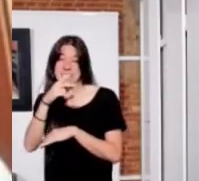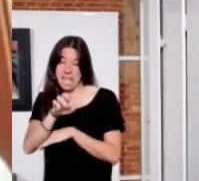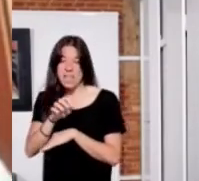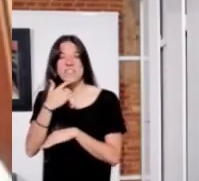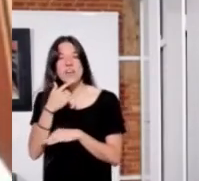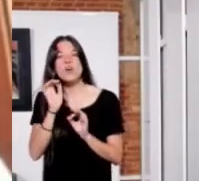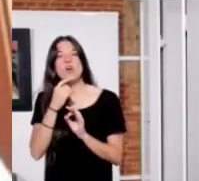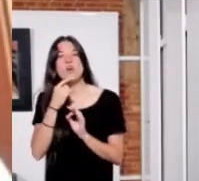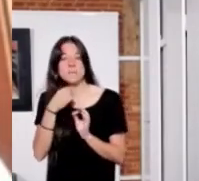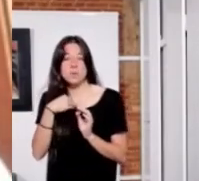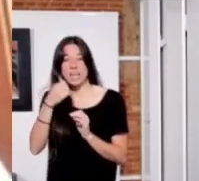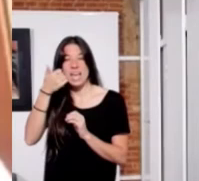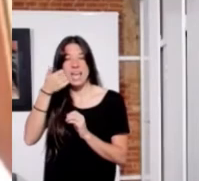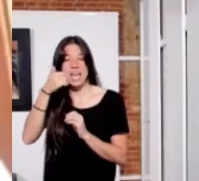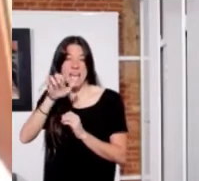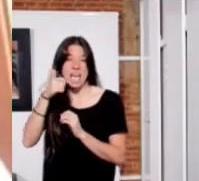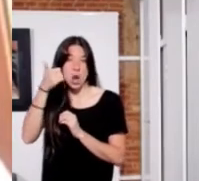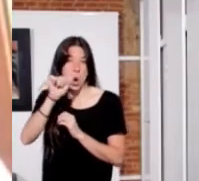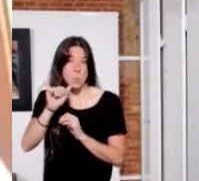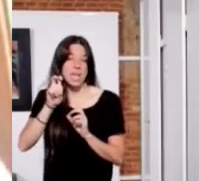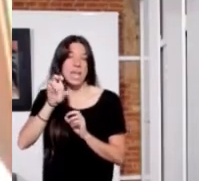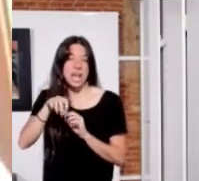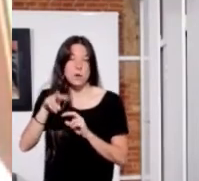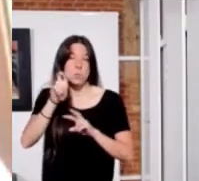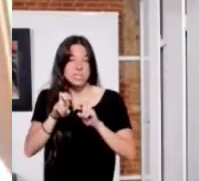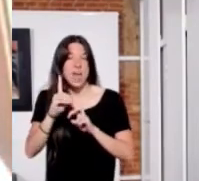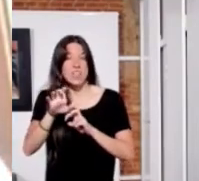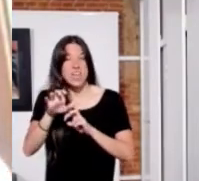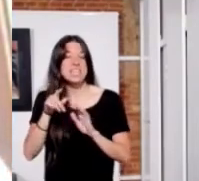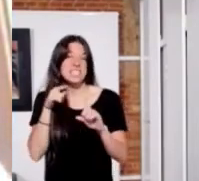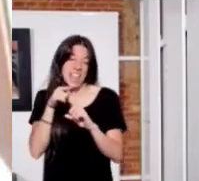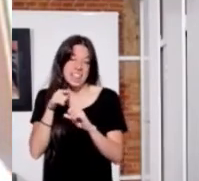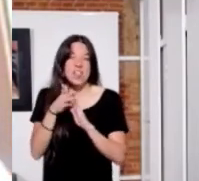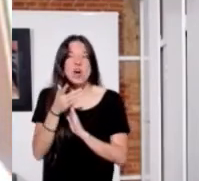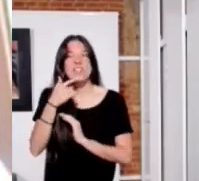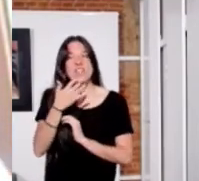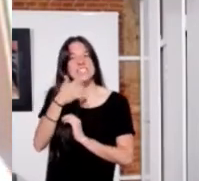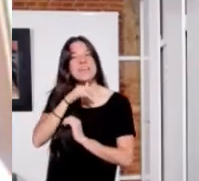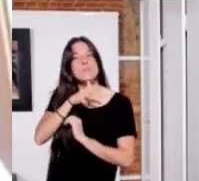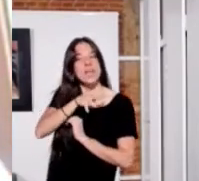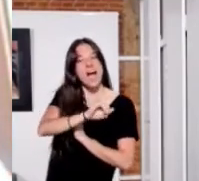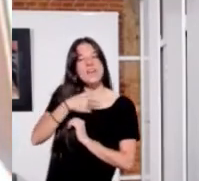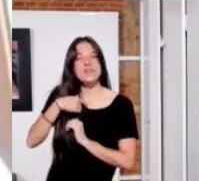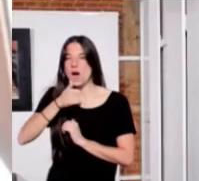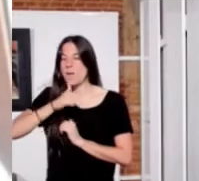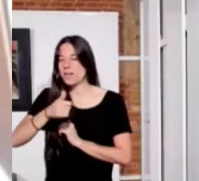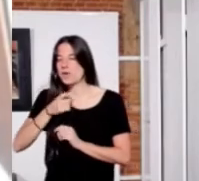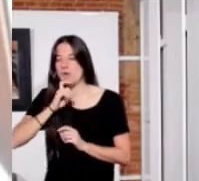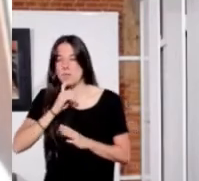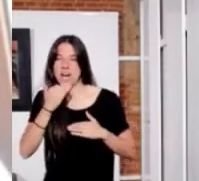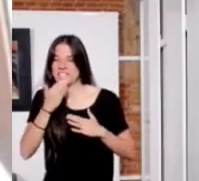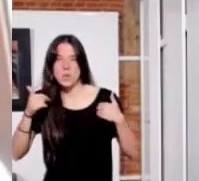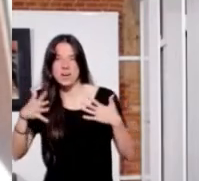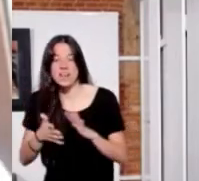sentido, quien tiene un porqué soporta casi cualquier cómo. Y a veces en el activismo y en el